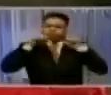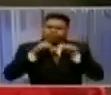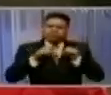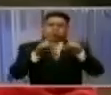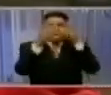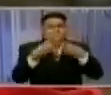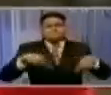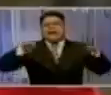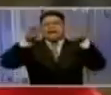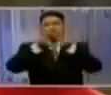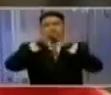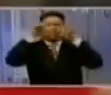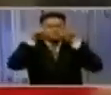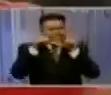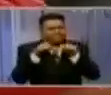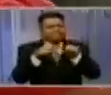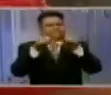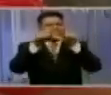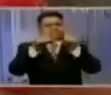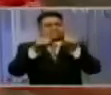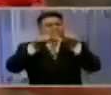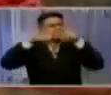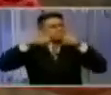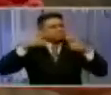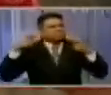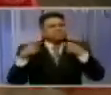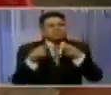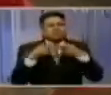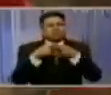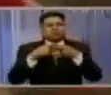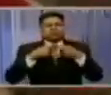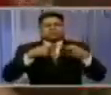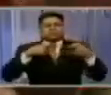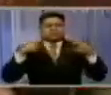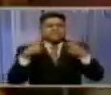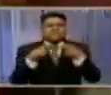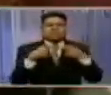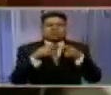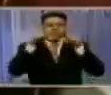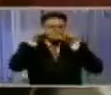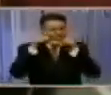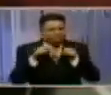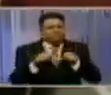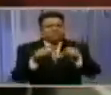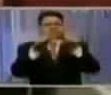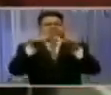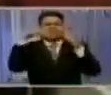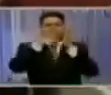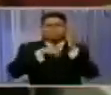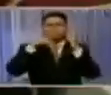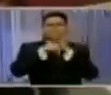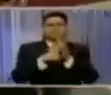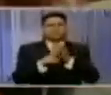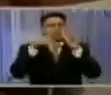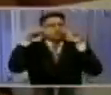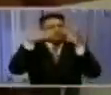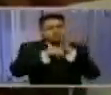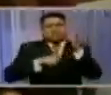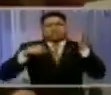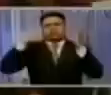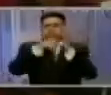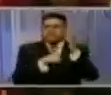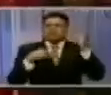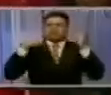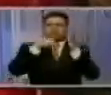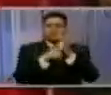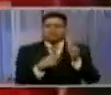valores de lucha, de batalla, de lucha permanente. Luchar, luchar, luchar,